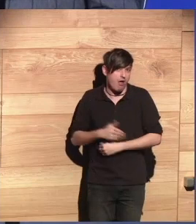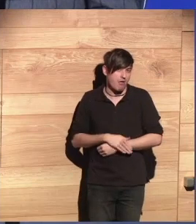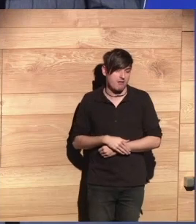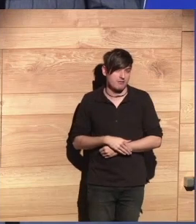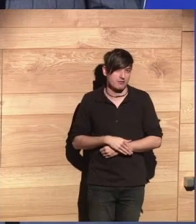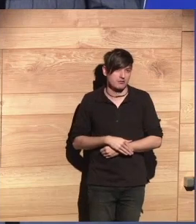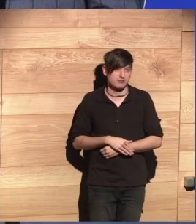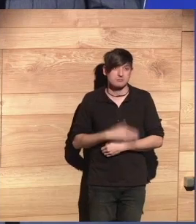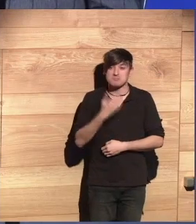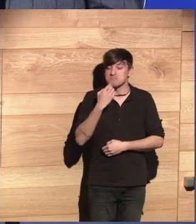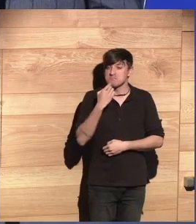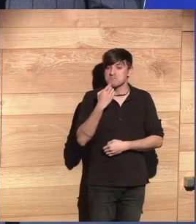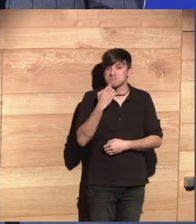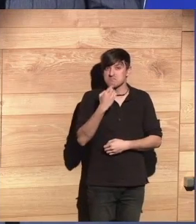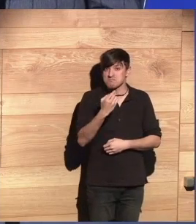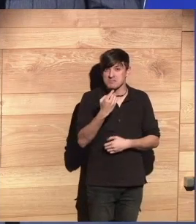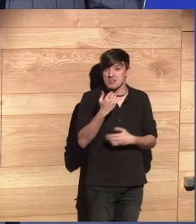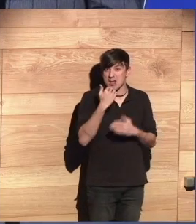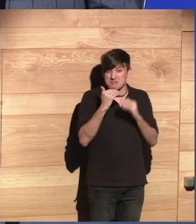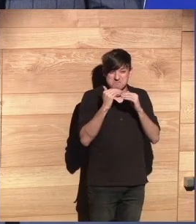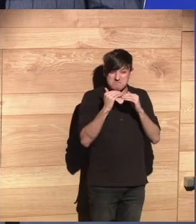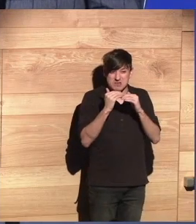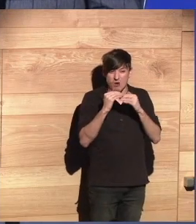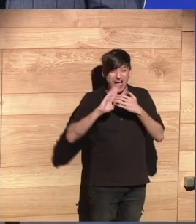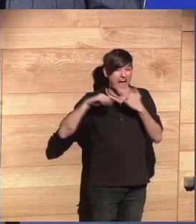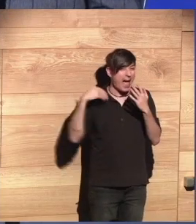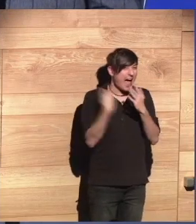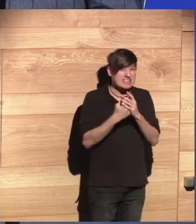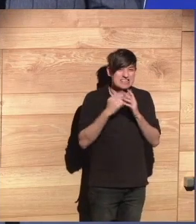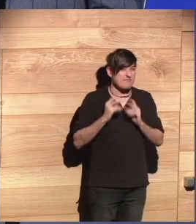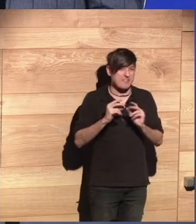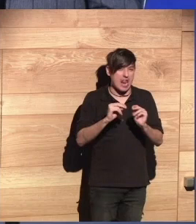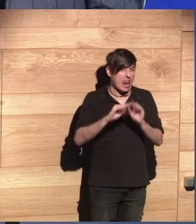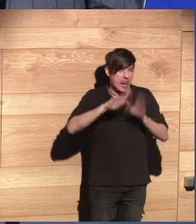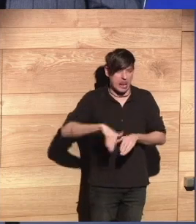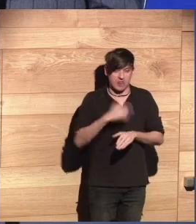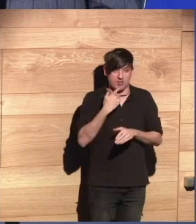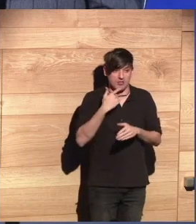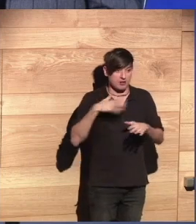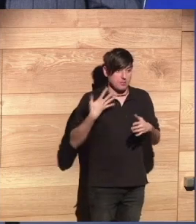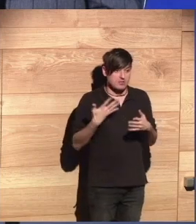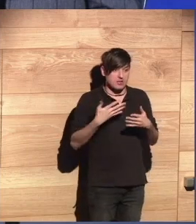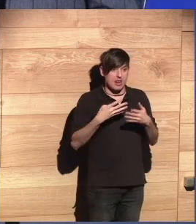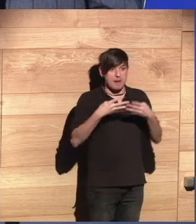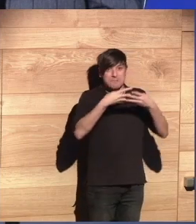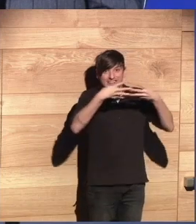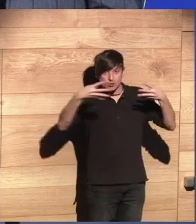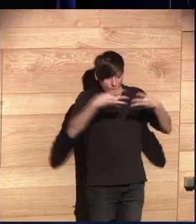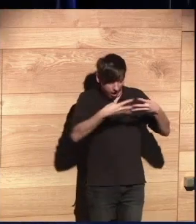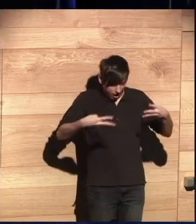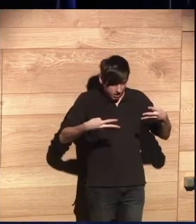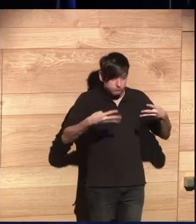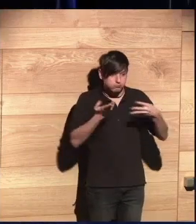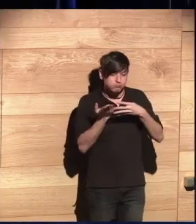Y si dice, hay una indicación, por mínima que sea, va hasta el final con ella. Entonces la partitura de repente se